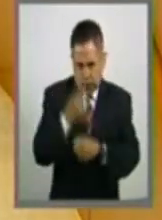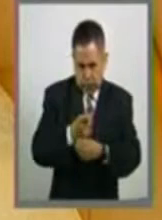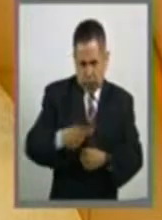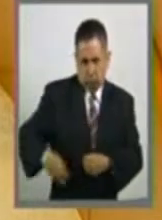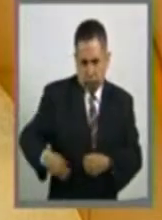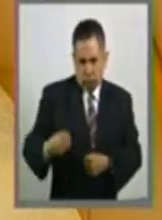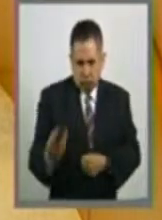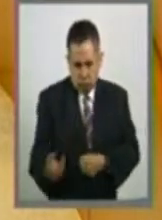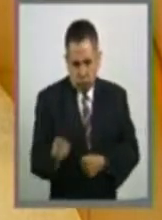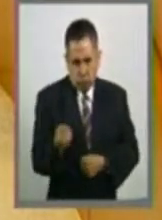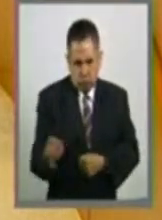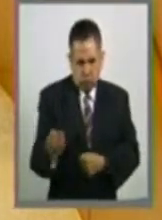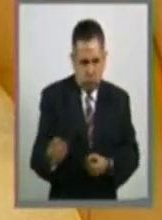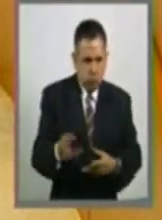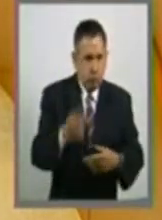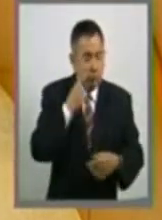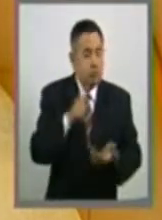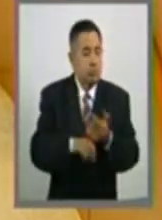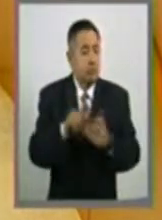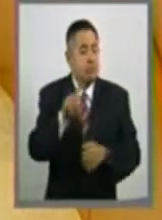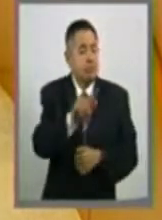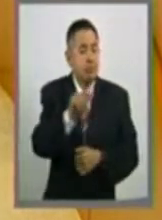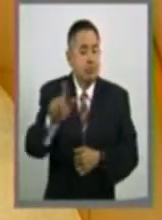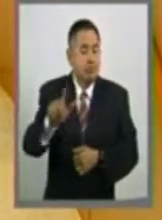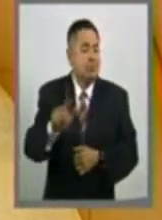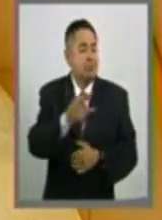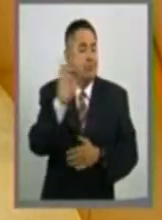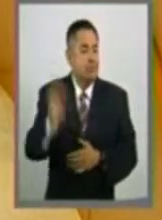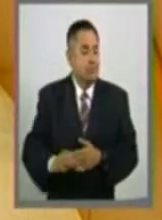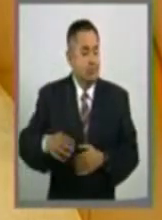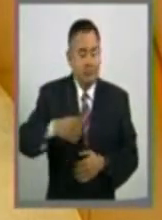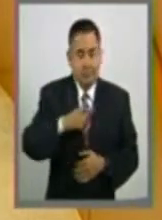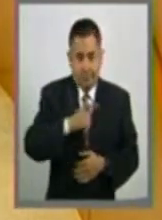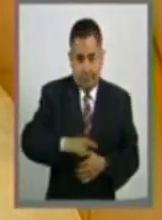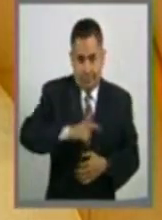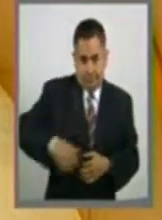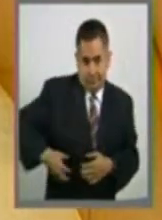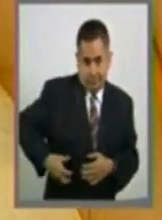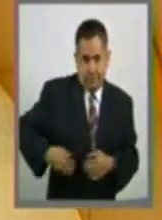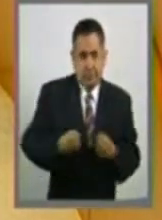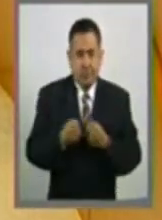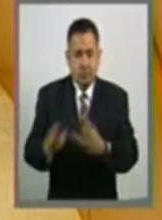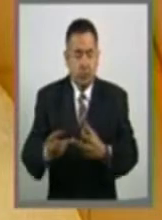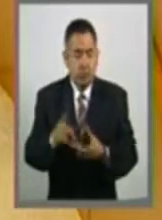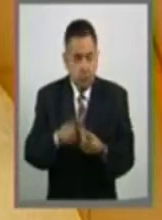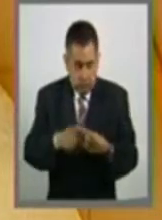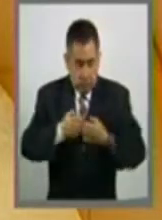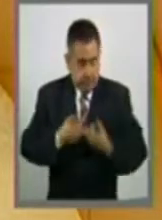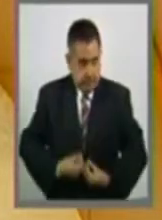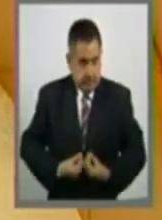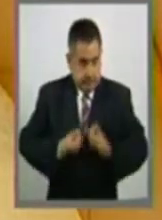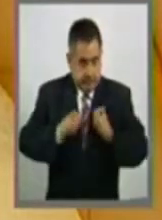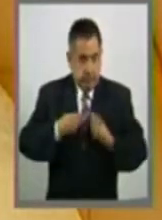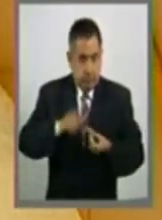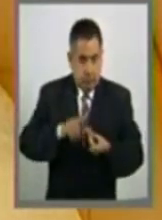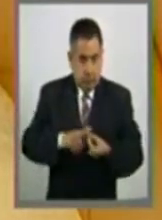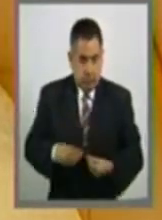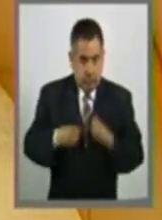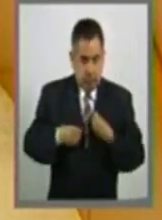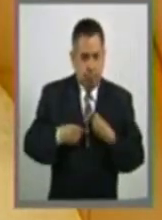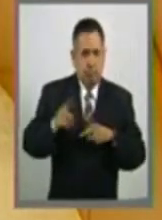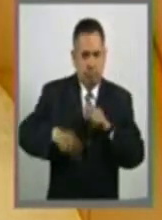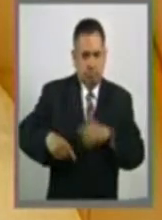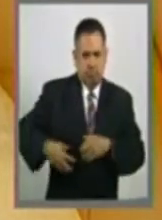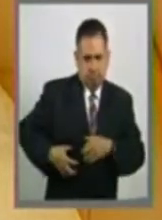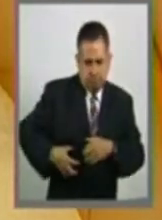que 77% de los riñones donados provienen de donadores vivos. Con datos del